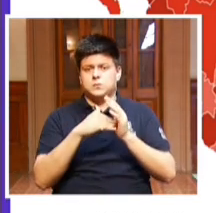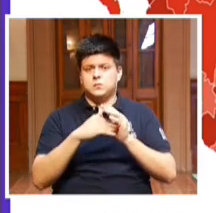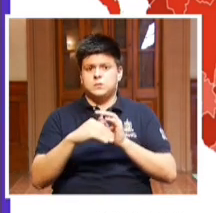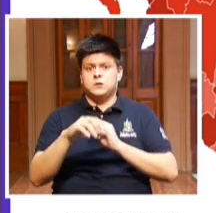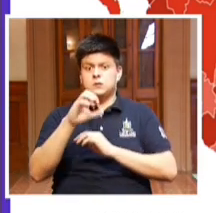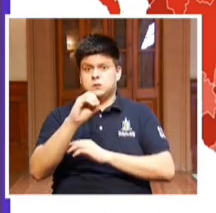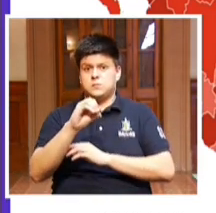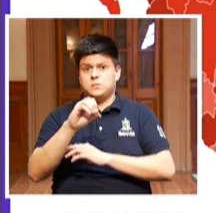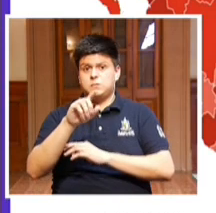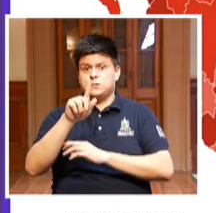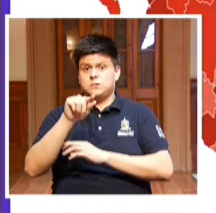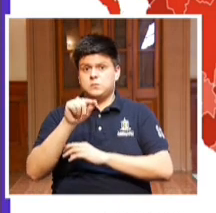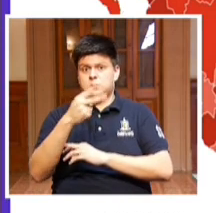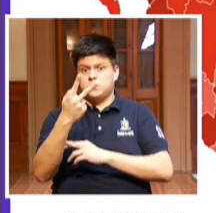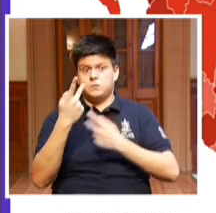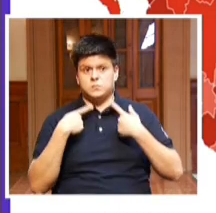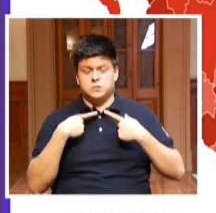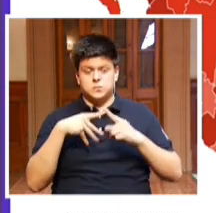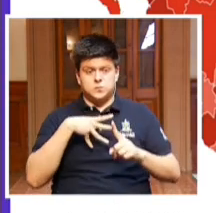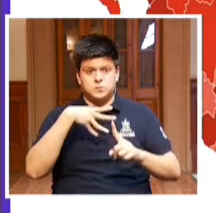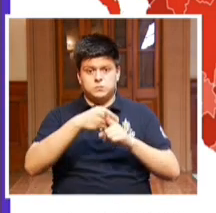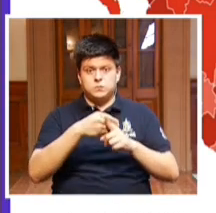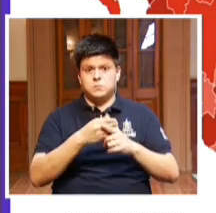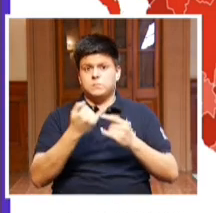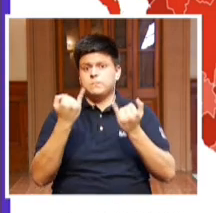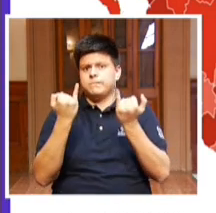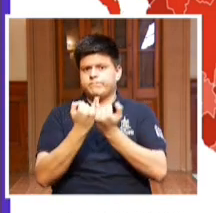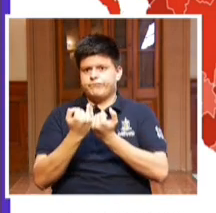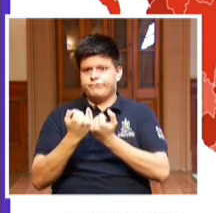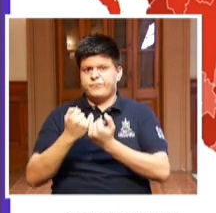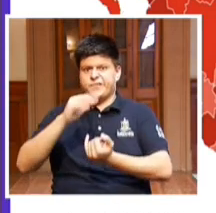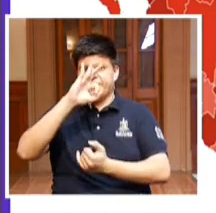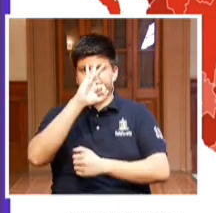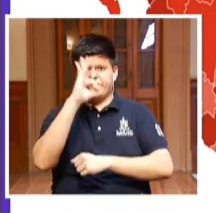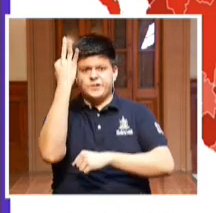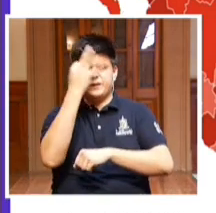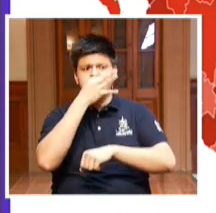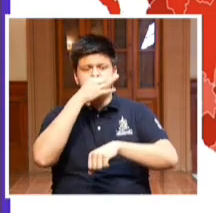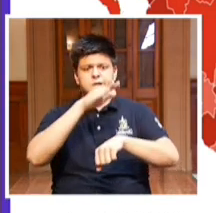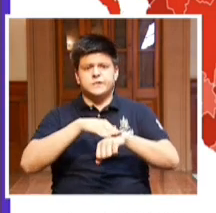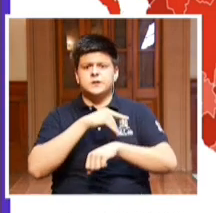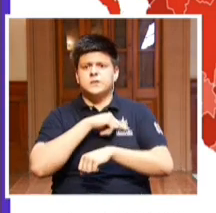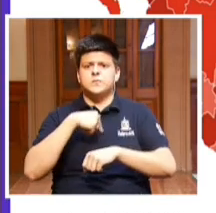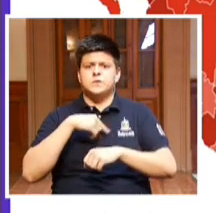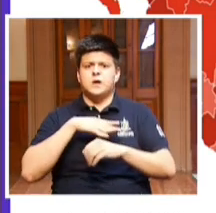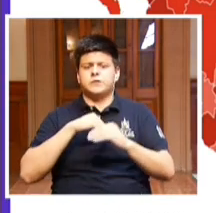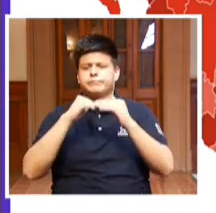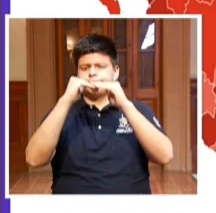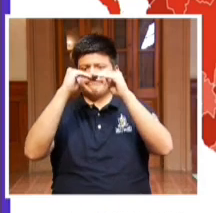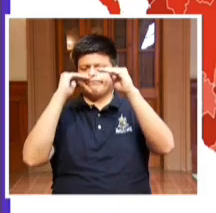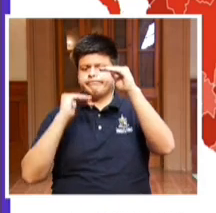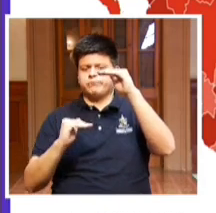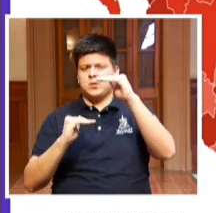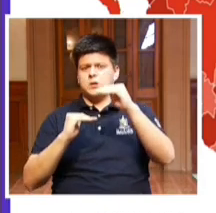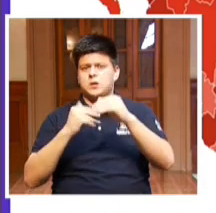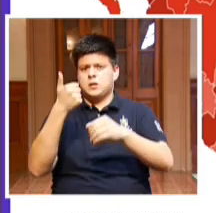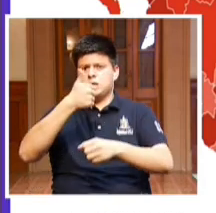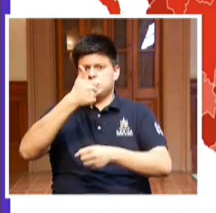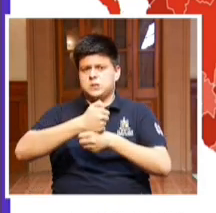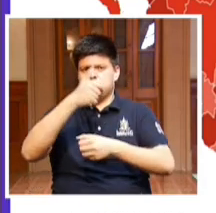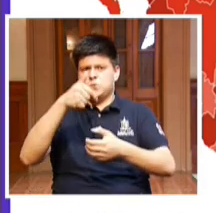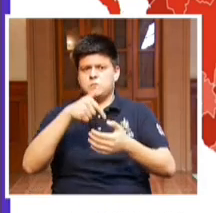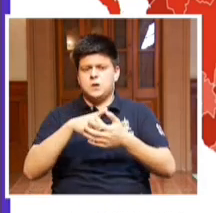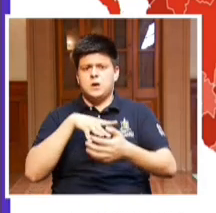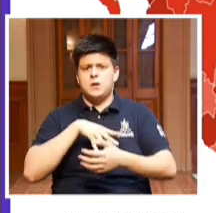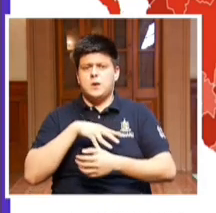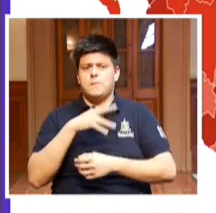45,072 casos y con las cifras federales estamos en el sexto lugar con